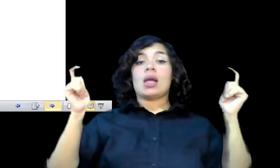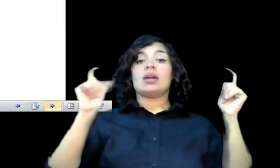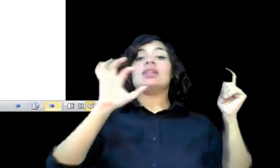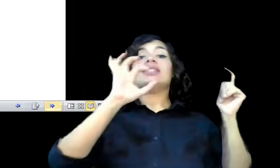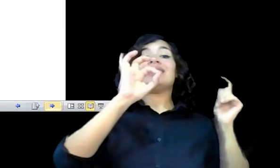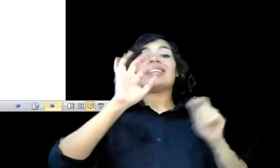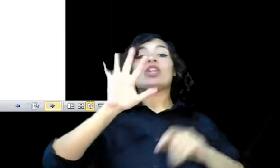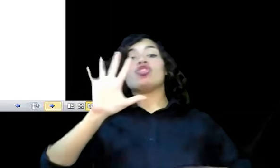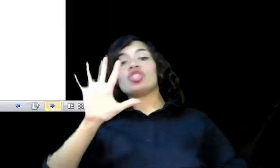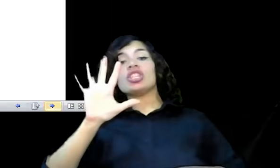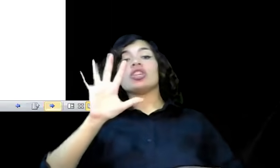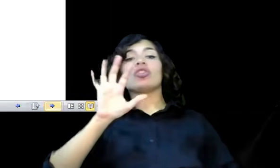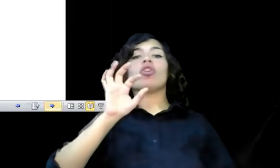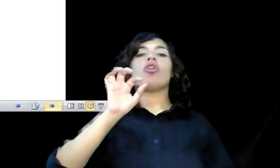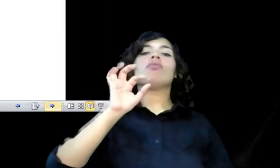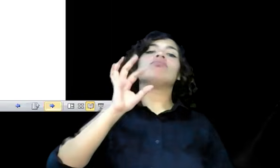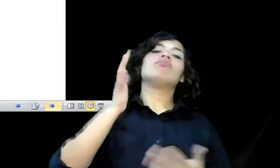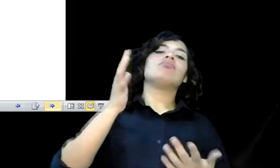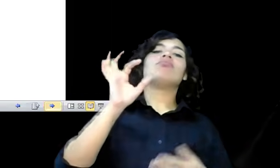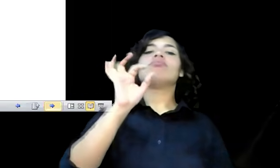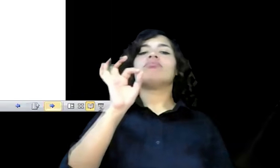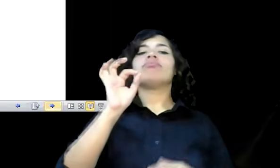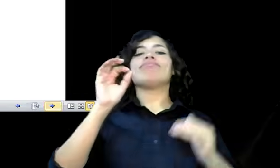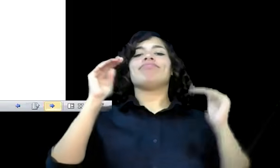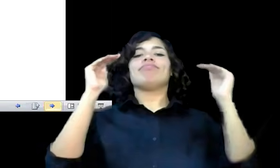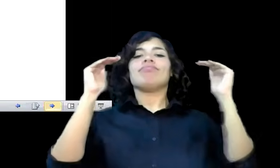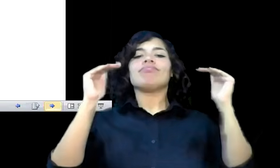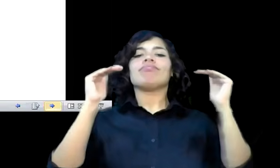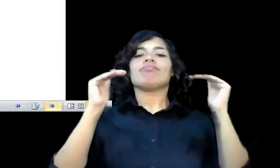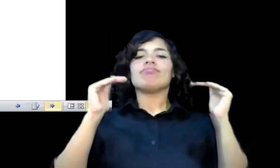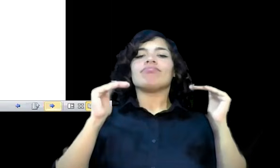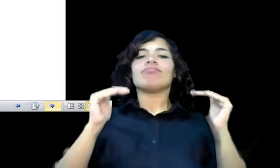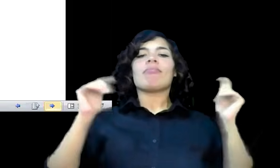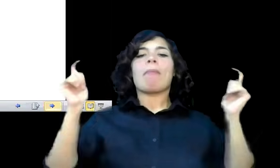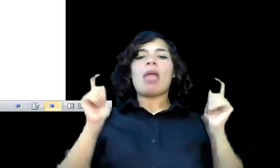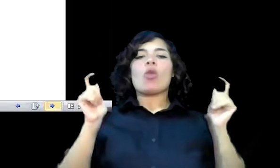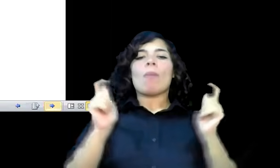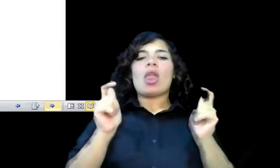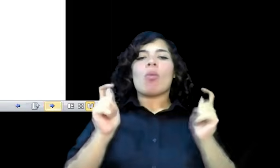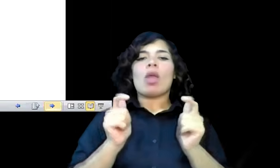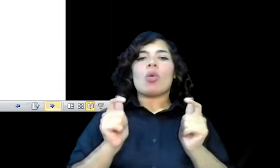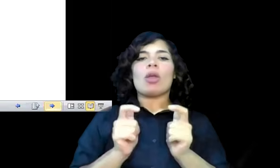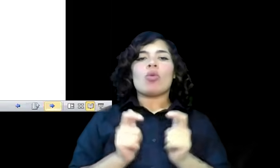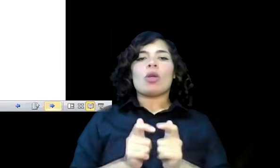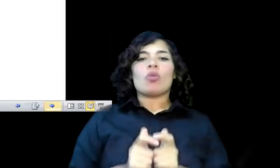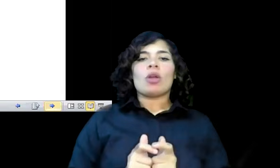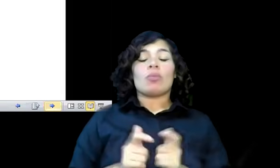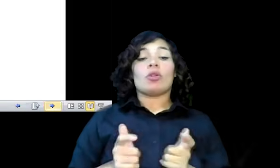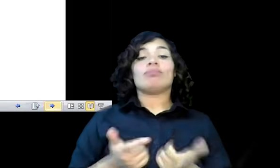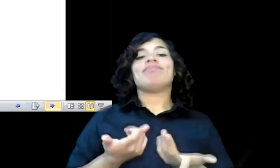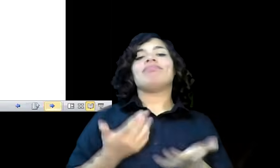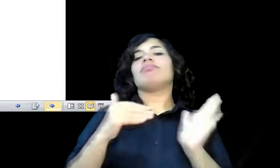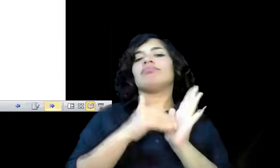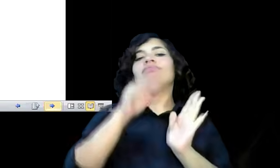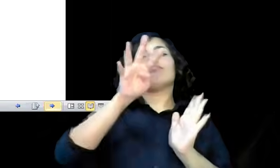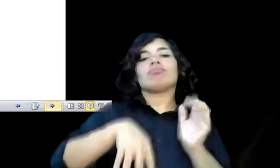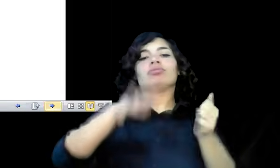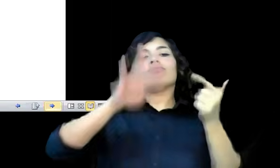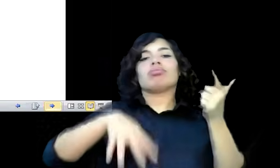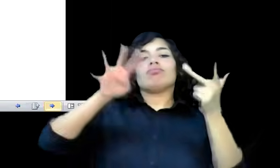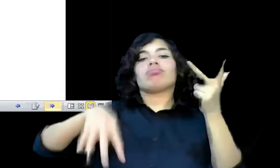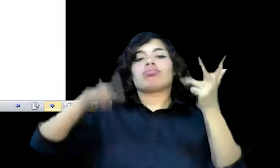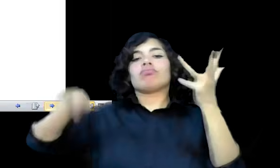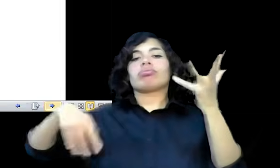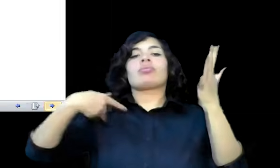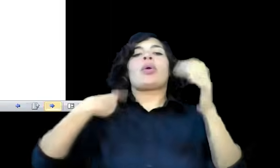reduciendo 0,5 puntos, 0,50 puntos porcentuales por cada tabla, ¿sí? Por lo que eran los periodos 23,